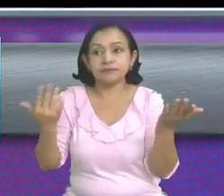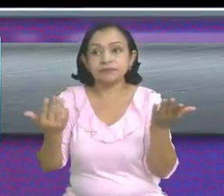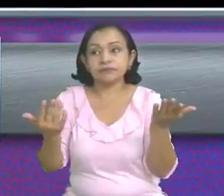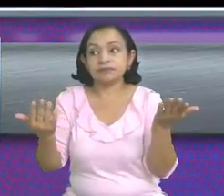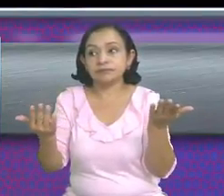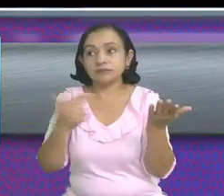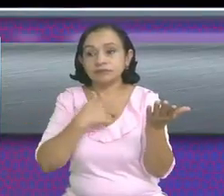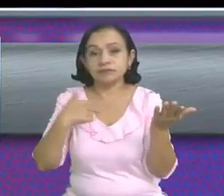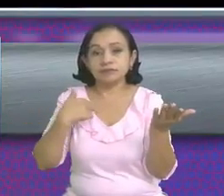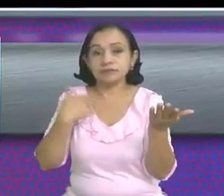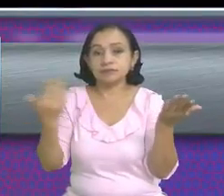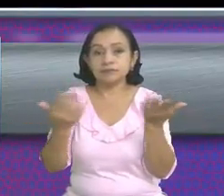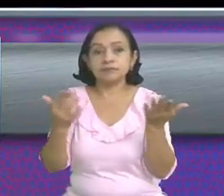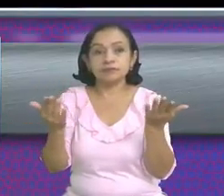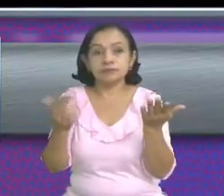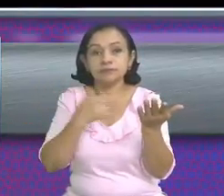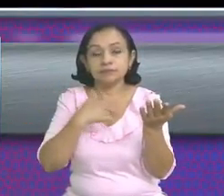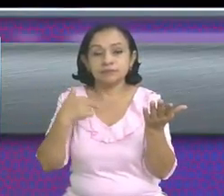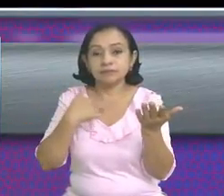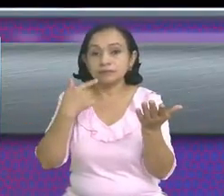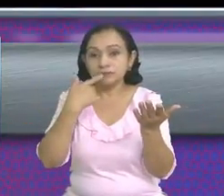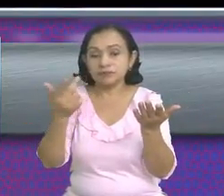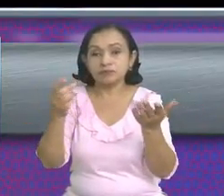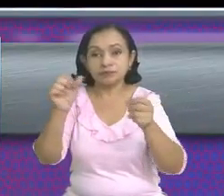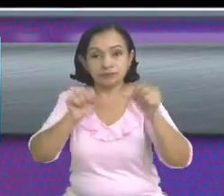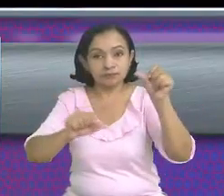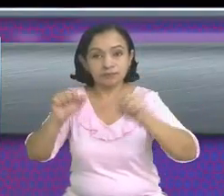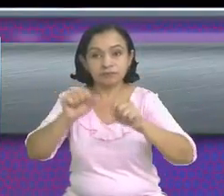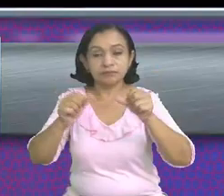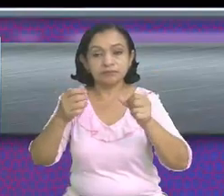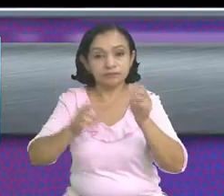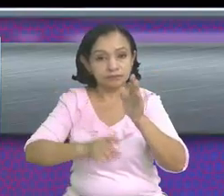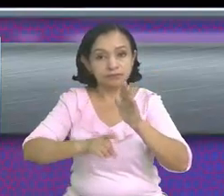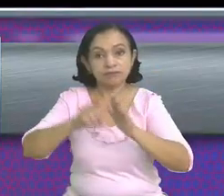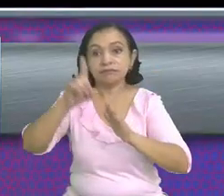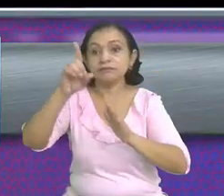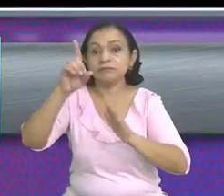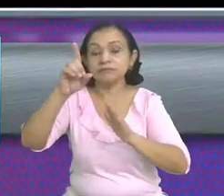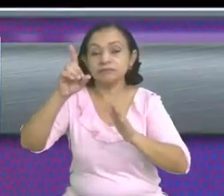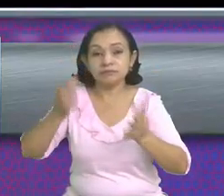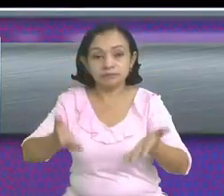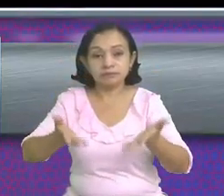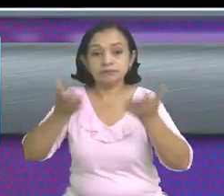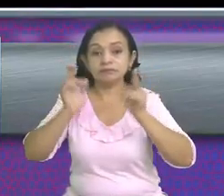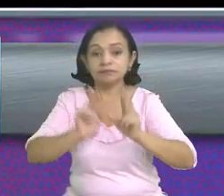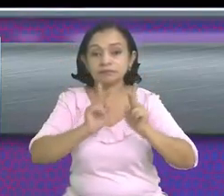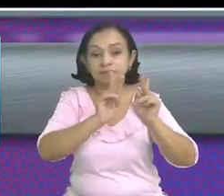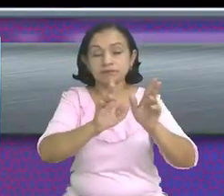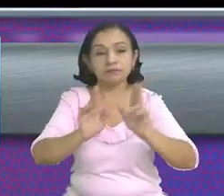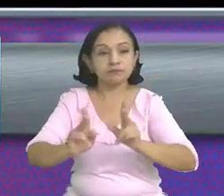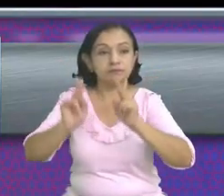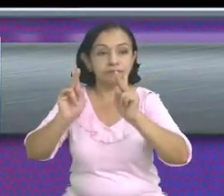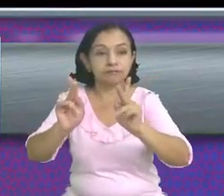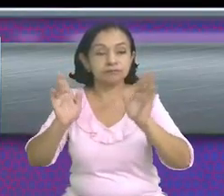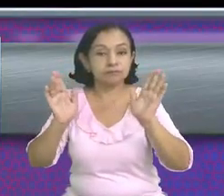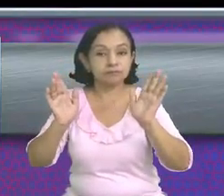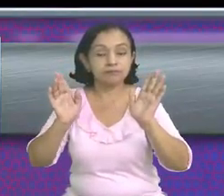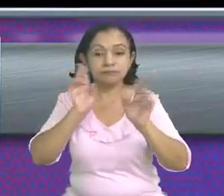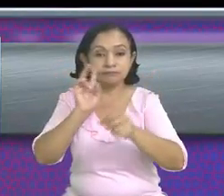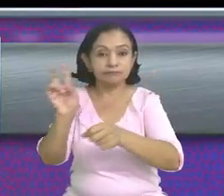pueden estar tomando sustancias que pueden poner en riesgo también hasta su desarrollo emocional y personal. Entonces, sí, correcto. Hay que